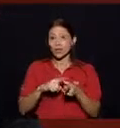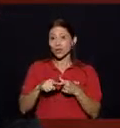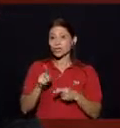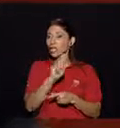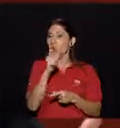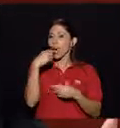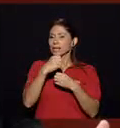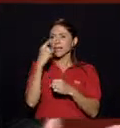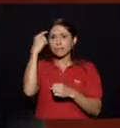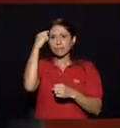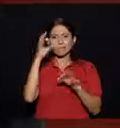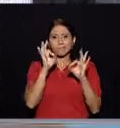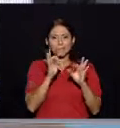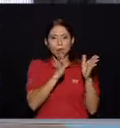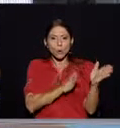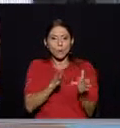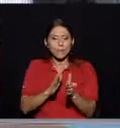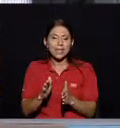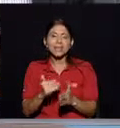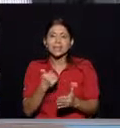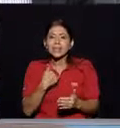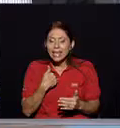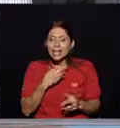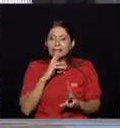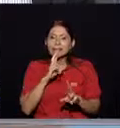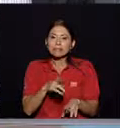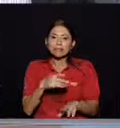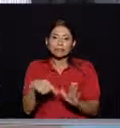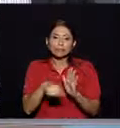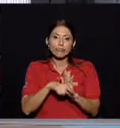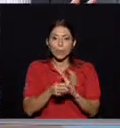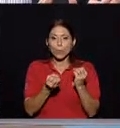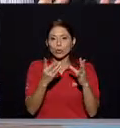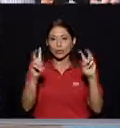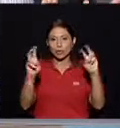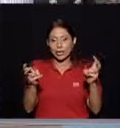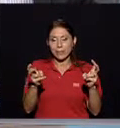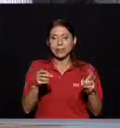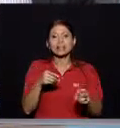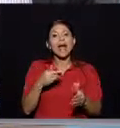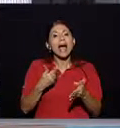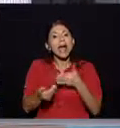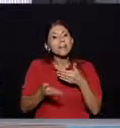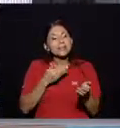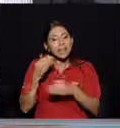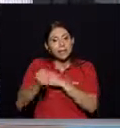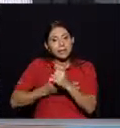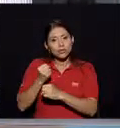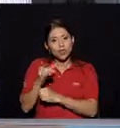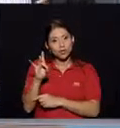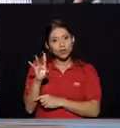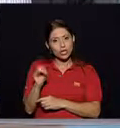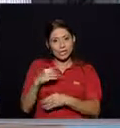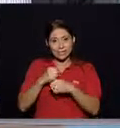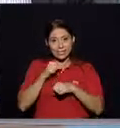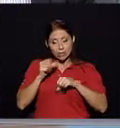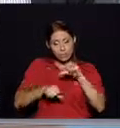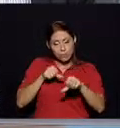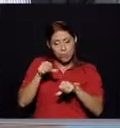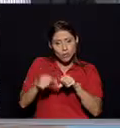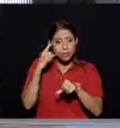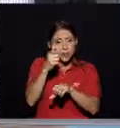tiene costos en una gran cantidad de temas y eso es precisamente lo que no hicimos. A pesar de algunos esfuerzos en los años 80 para establecer